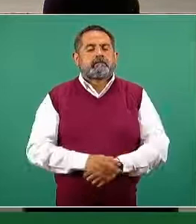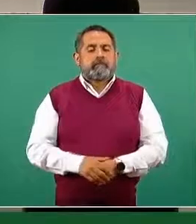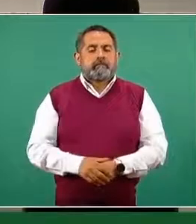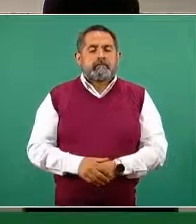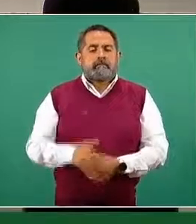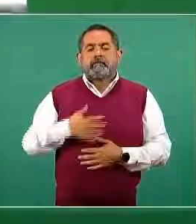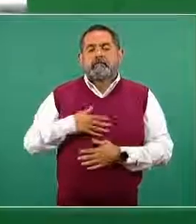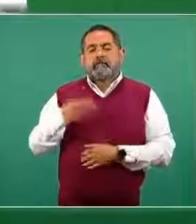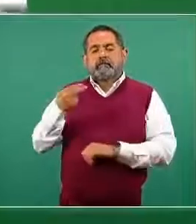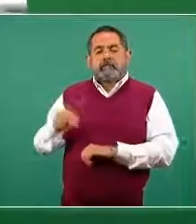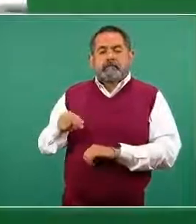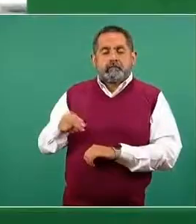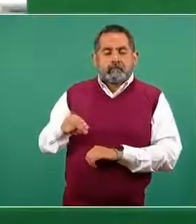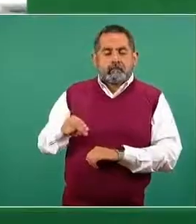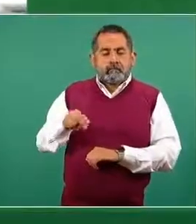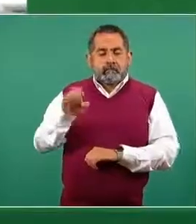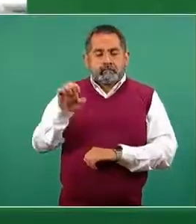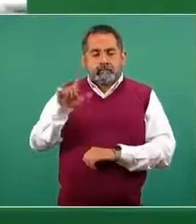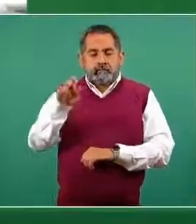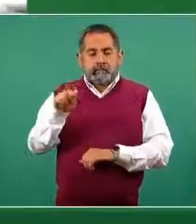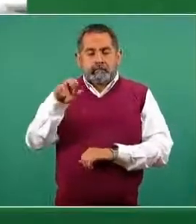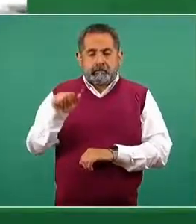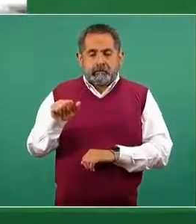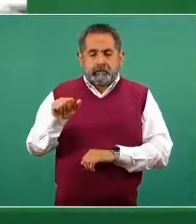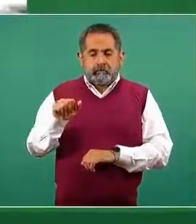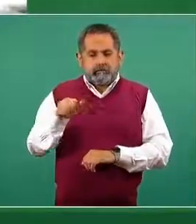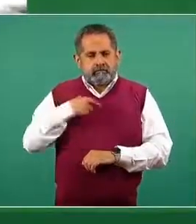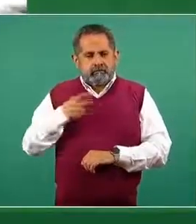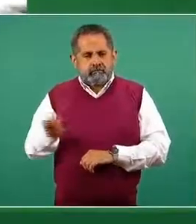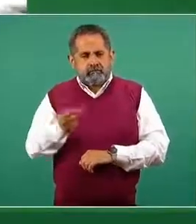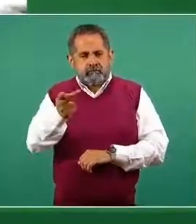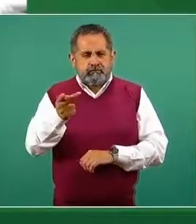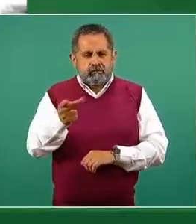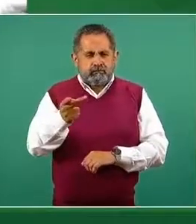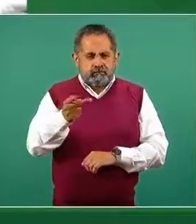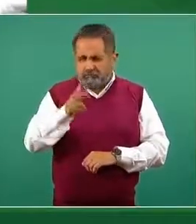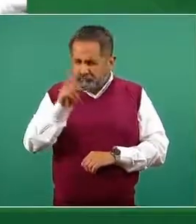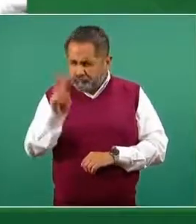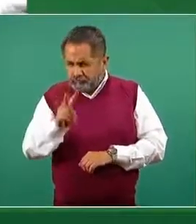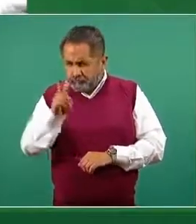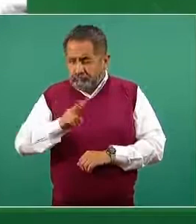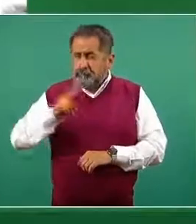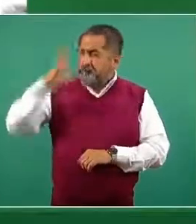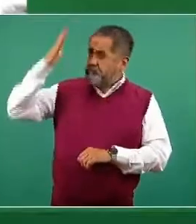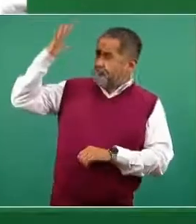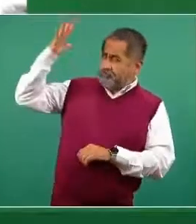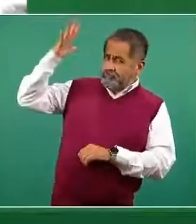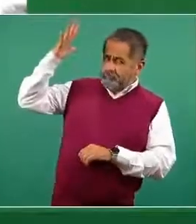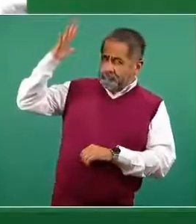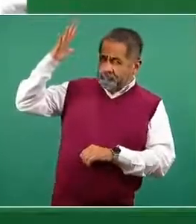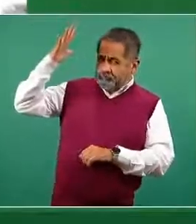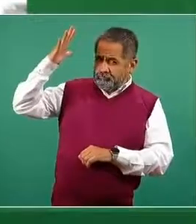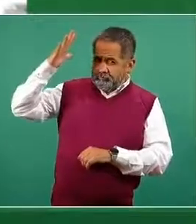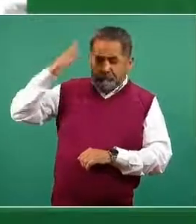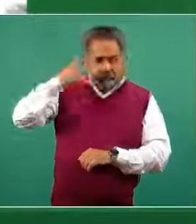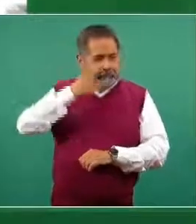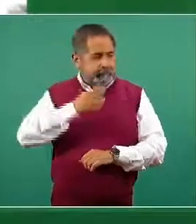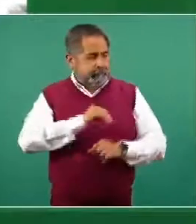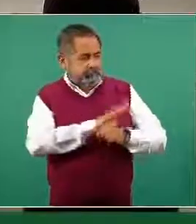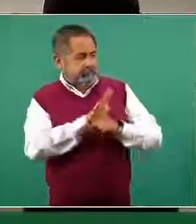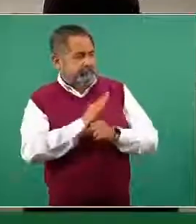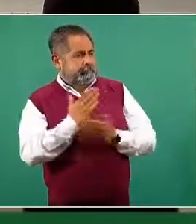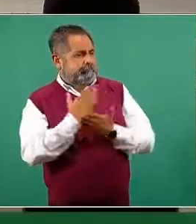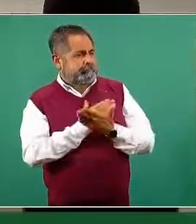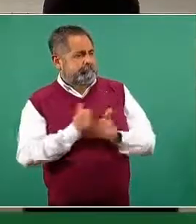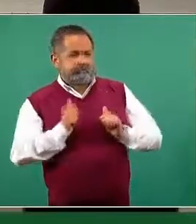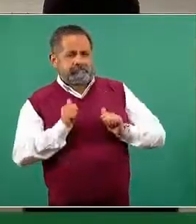Mi nombre es Elena Morán Lomelí y mi pregunta ¿es verdad que exponerse al sol ayuda a prevenir la enfermedad del